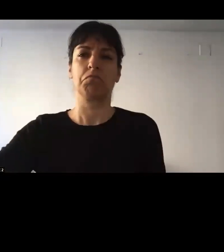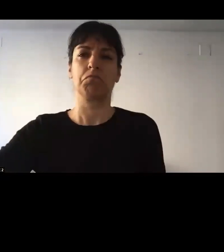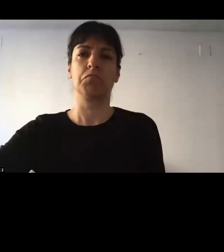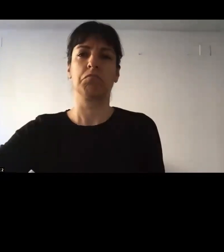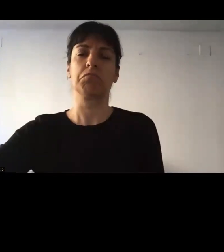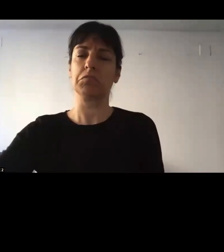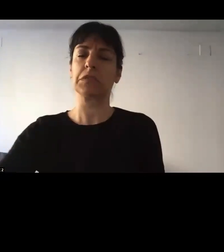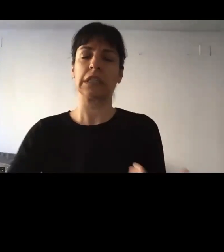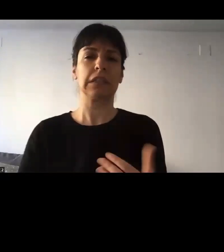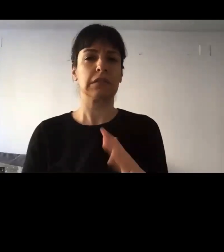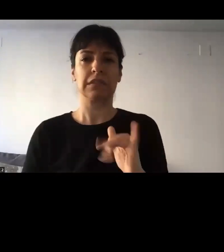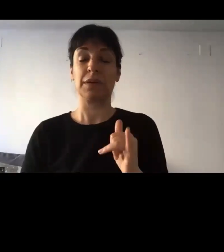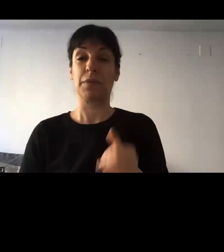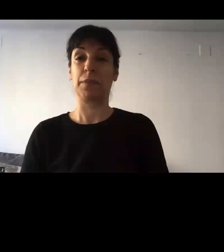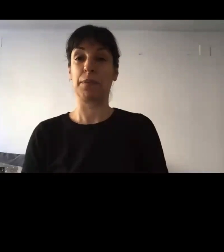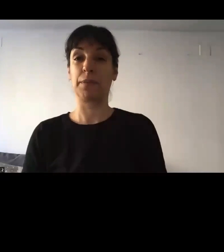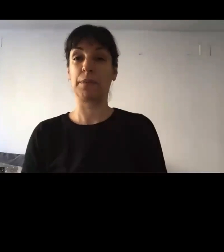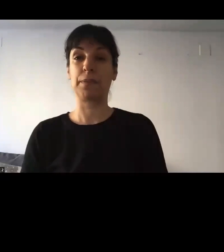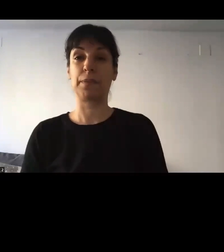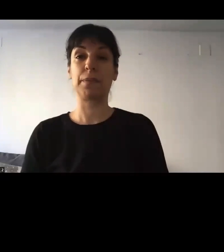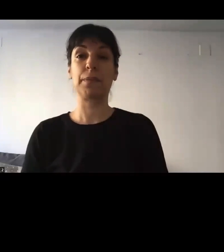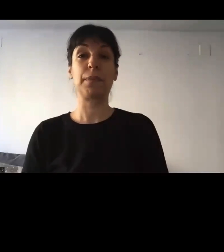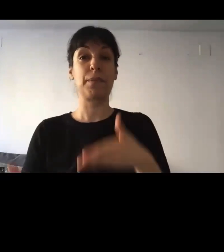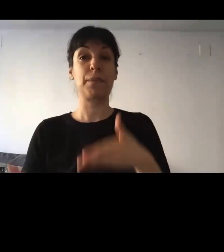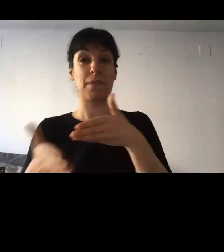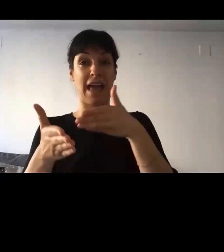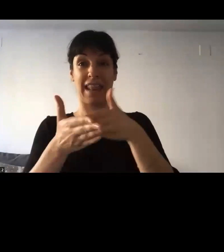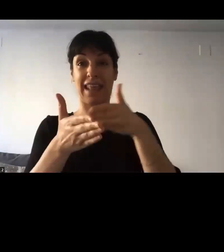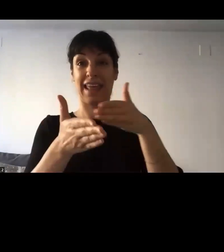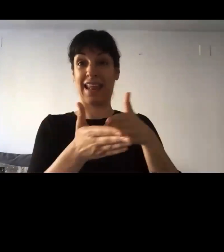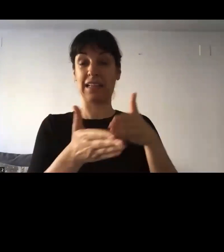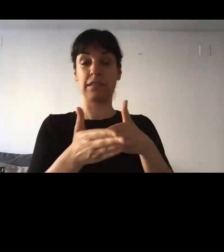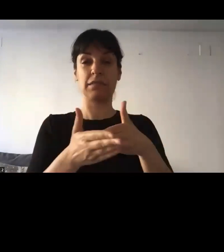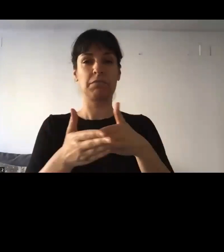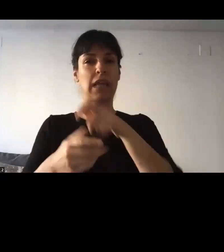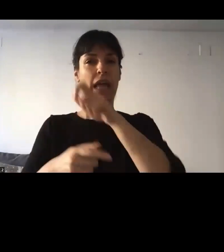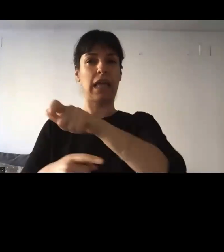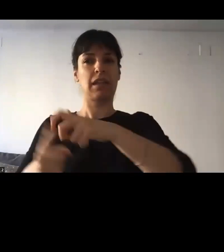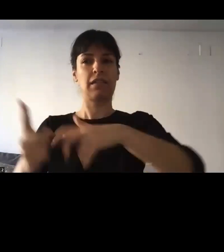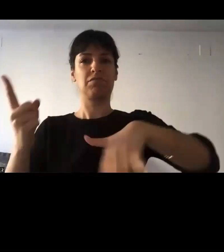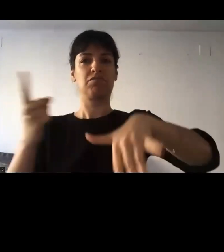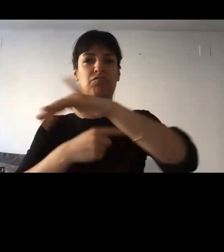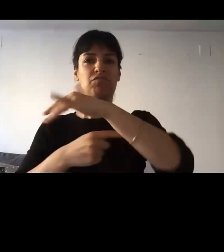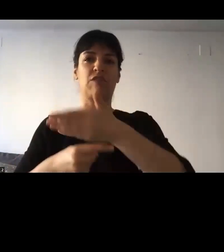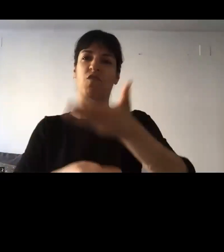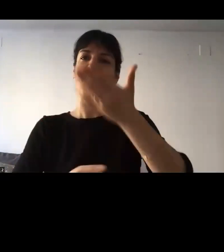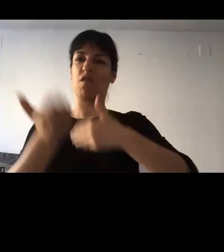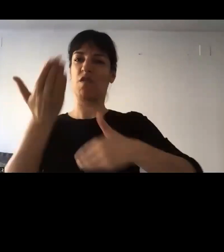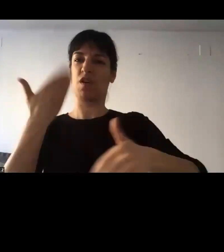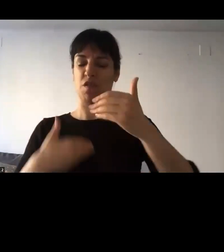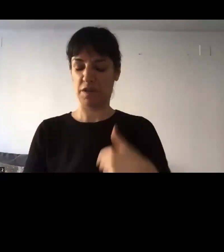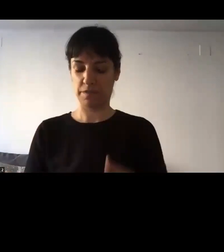las barreras, digamos, que podían tener por la gente de mi entorno me las ha suplido. Sí que es cierto que esto creo que es